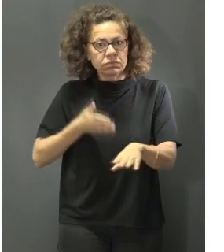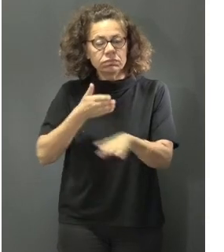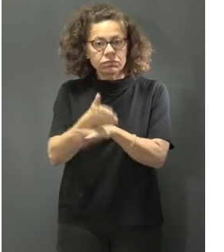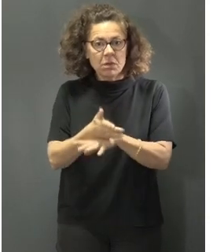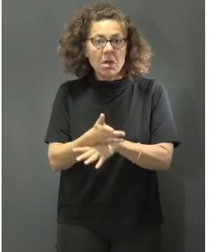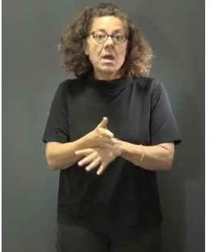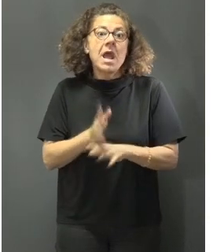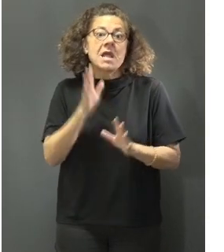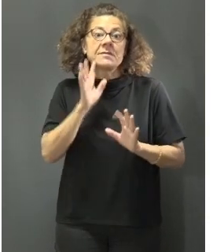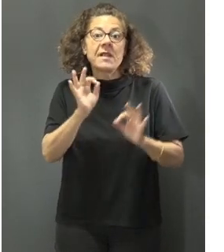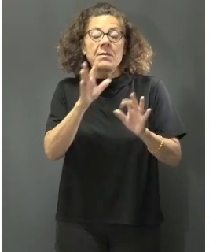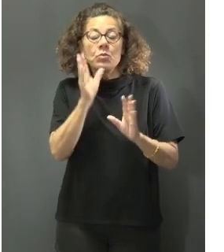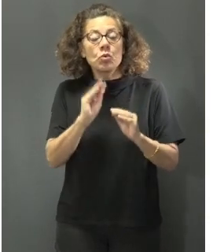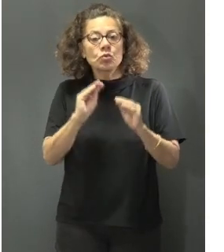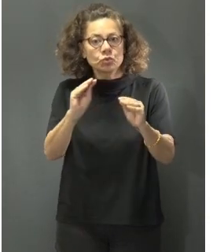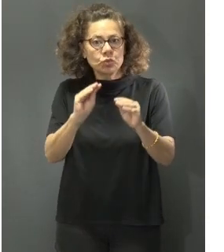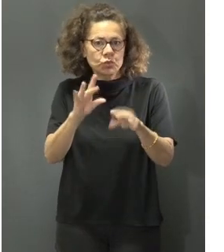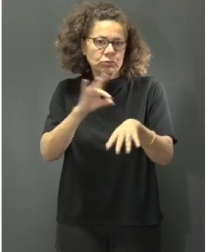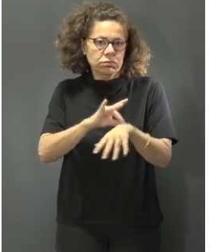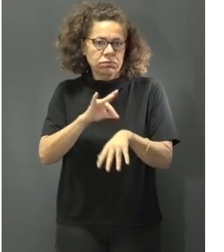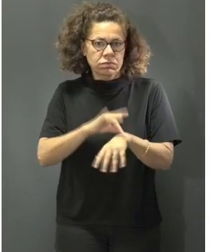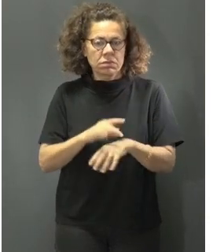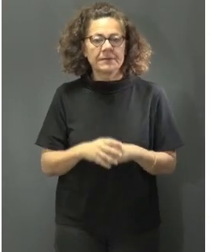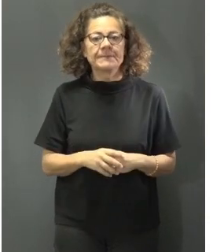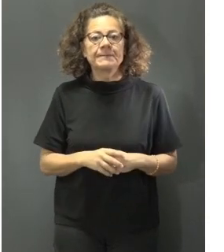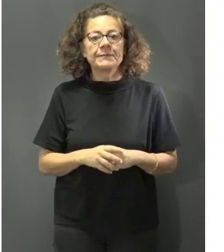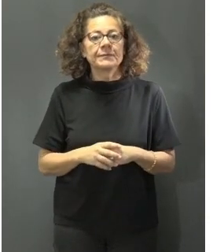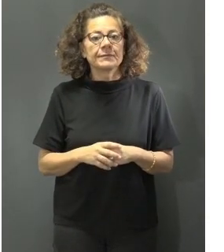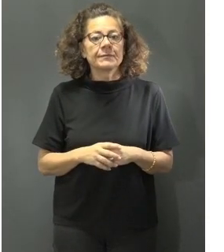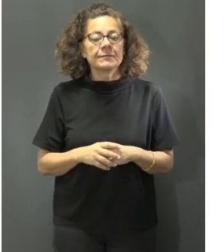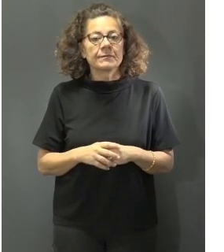veces pues, por las patologías que tienen.